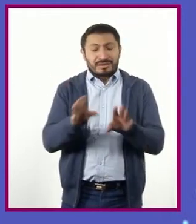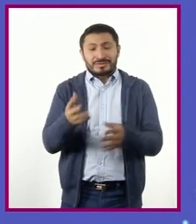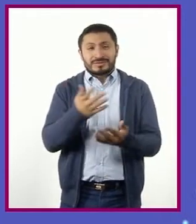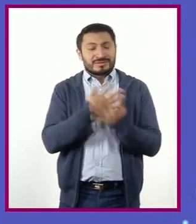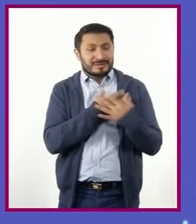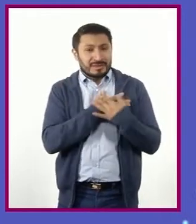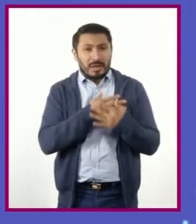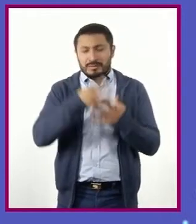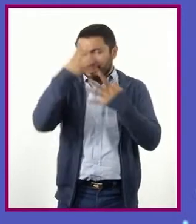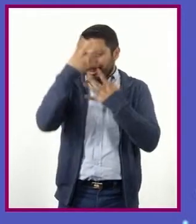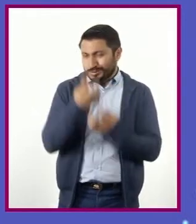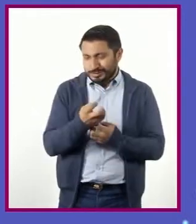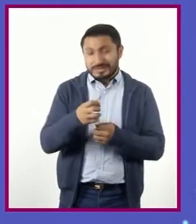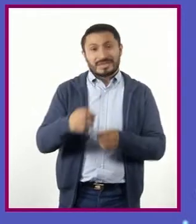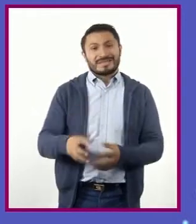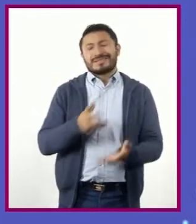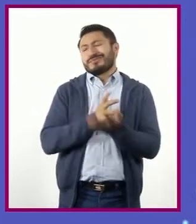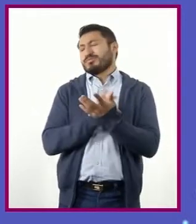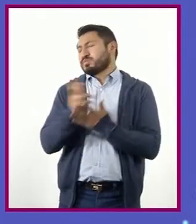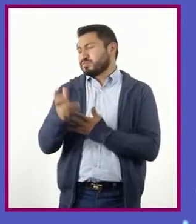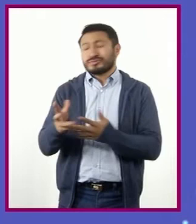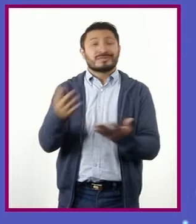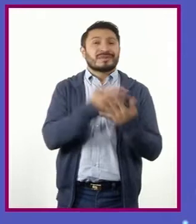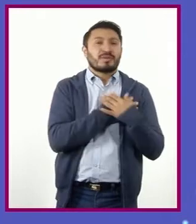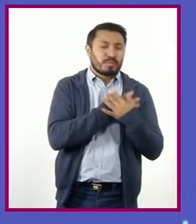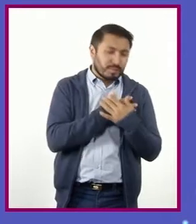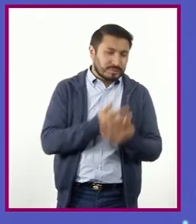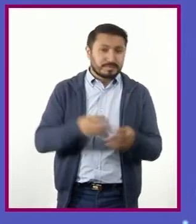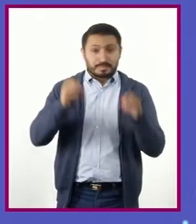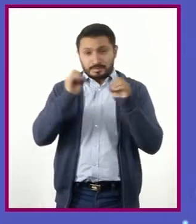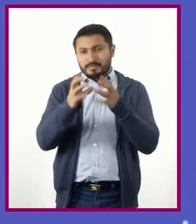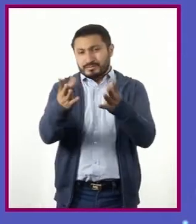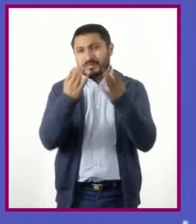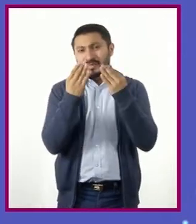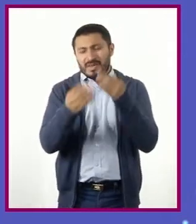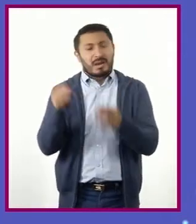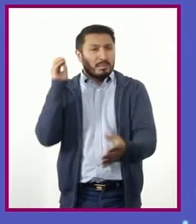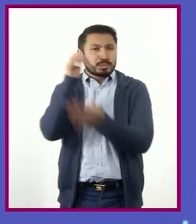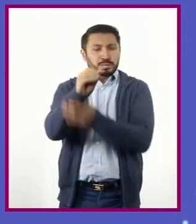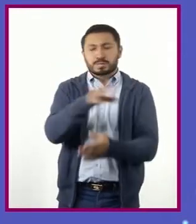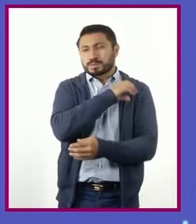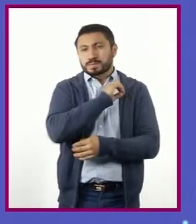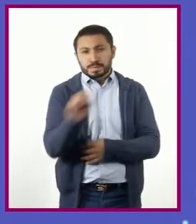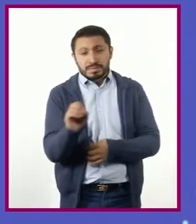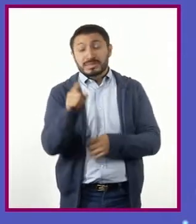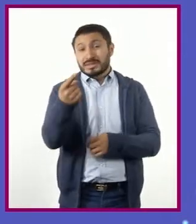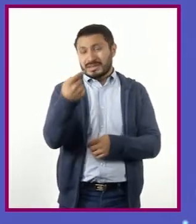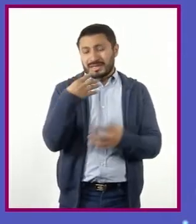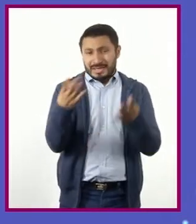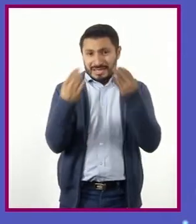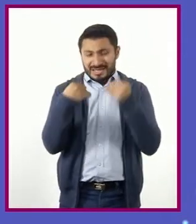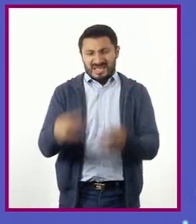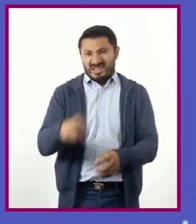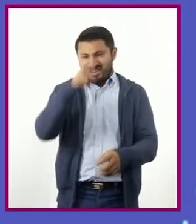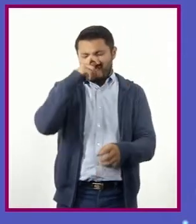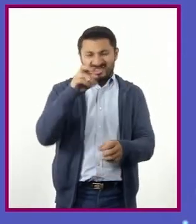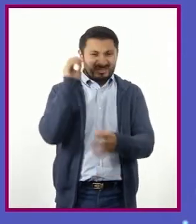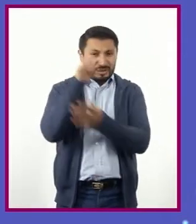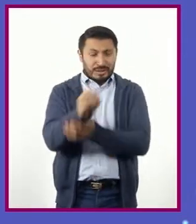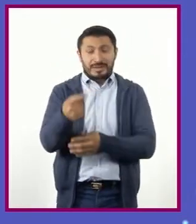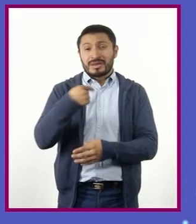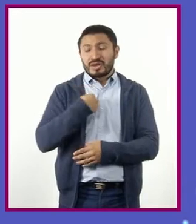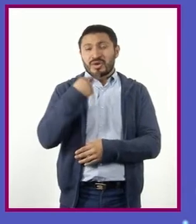y el pesar, extremos aprende a amar, o enséñame a aborrecer. Enséñame tus rigores, yo te